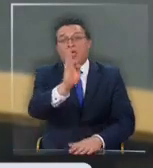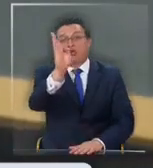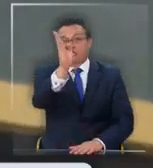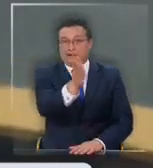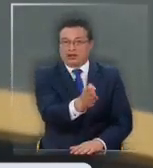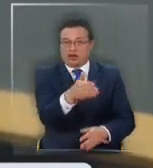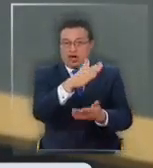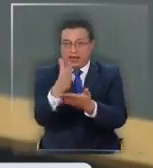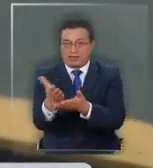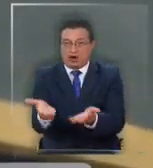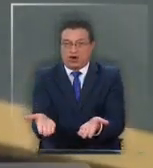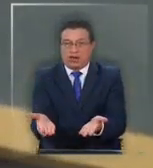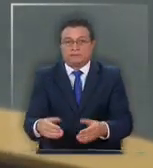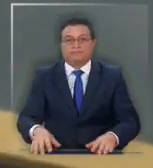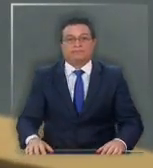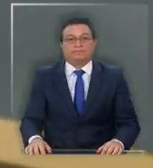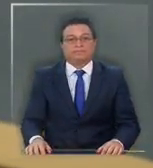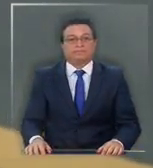suspendidos